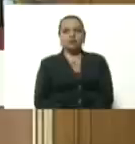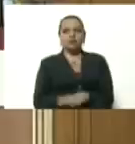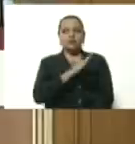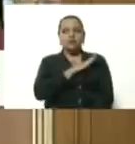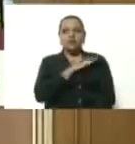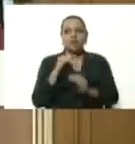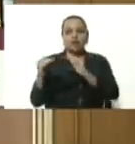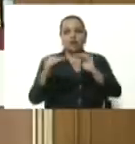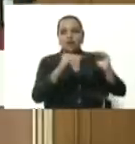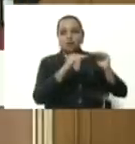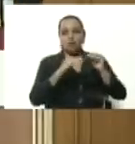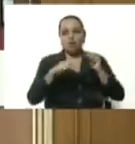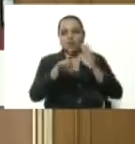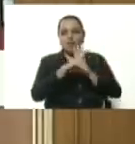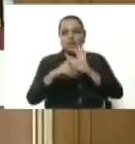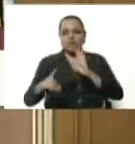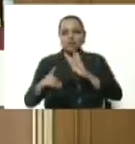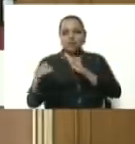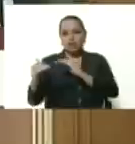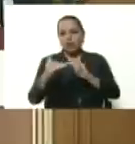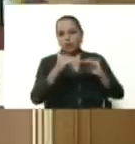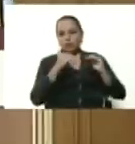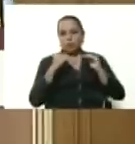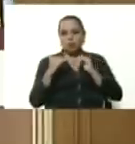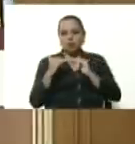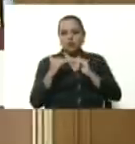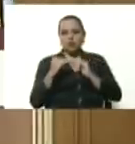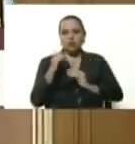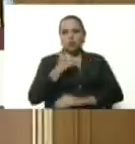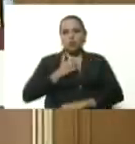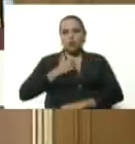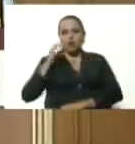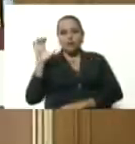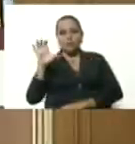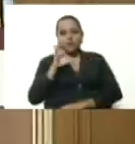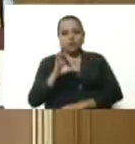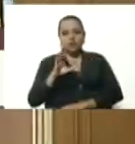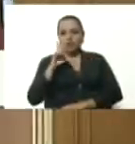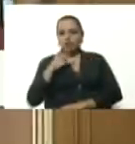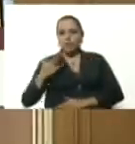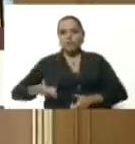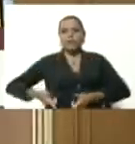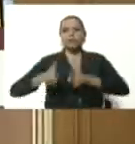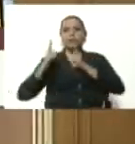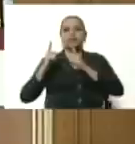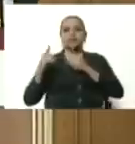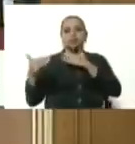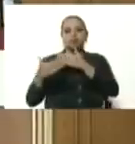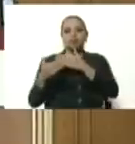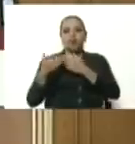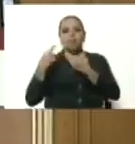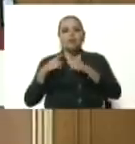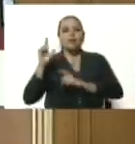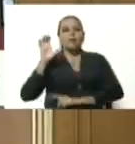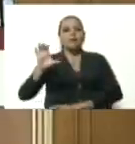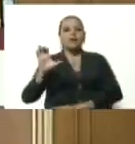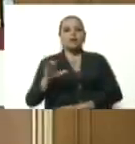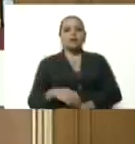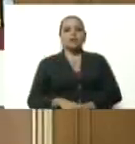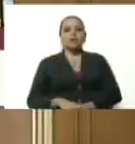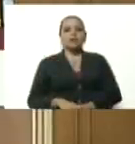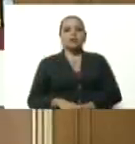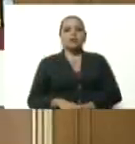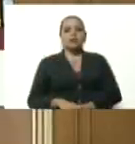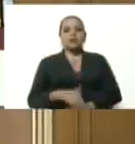igualdad de derechos e igualdad de obligaciones con cualquier país y no se va a dejar someter. Pero el país no es una entelequia,